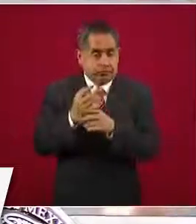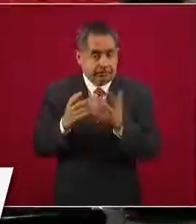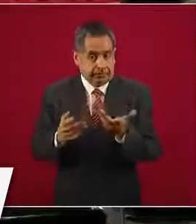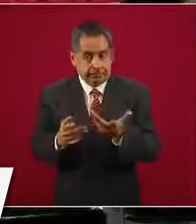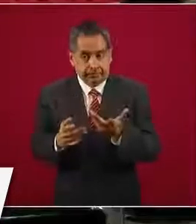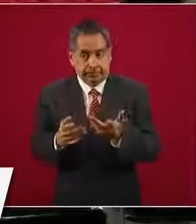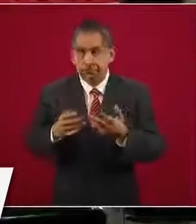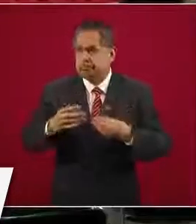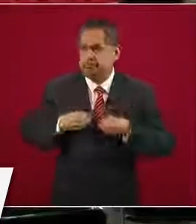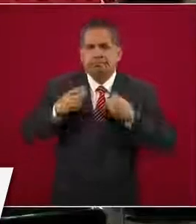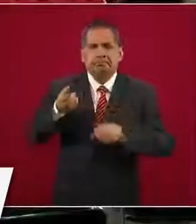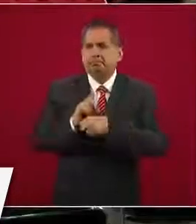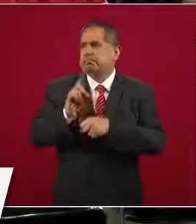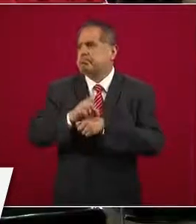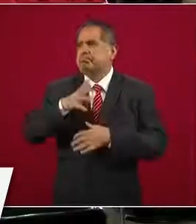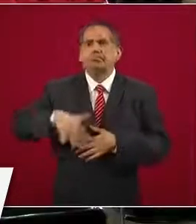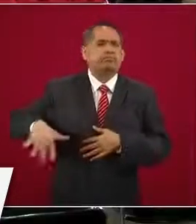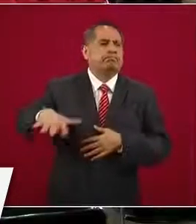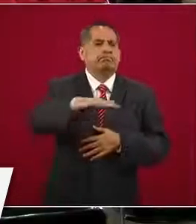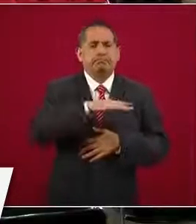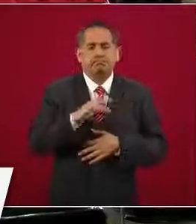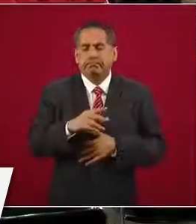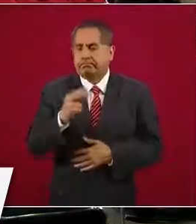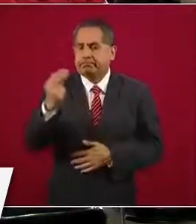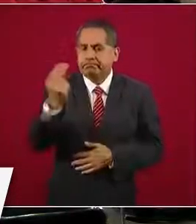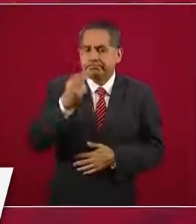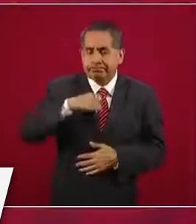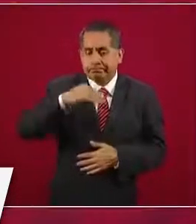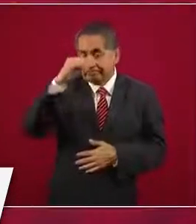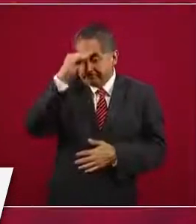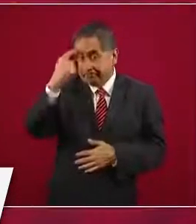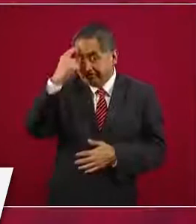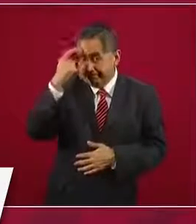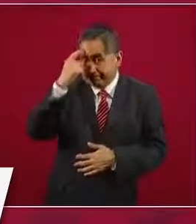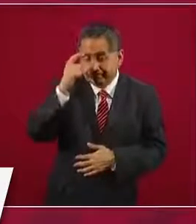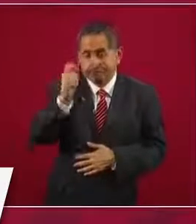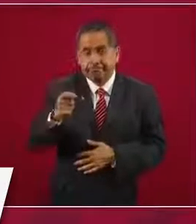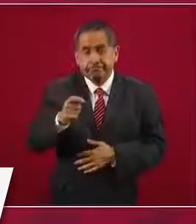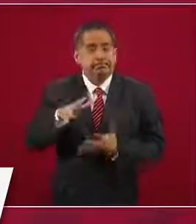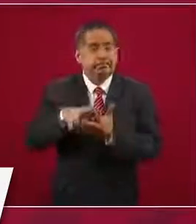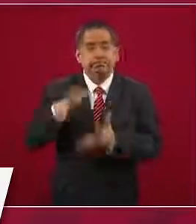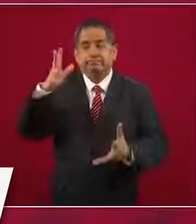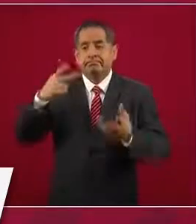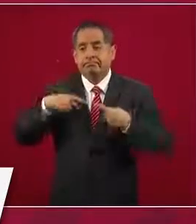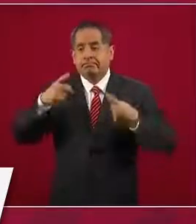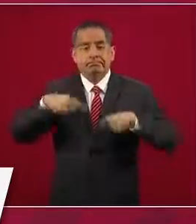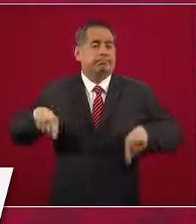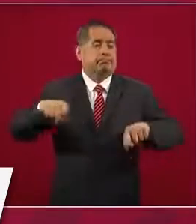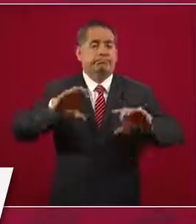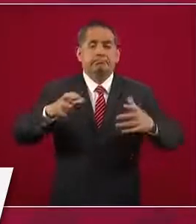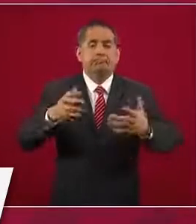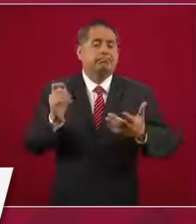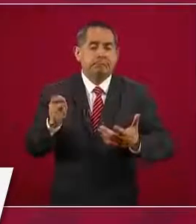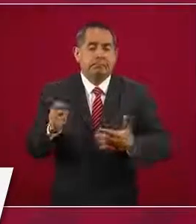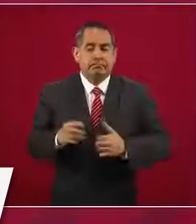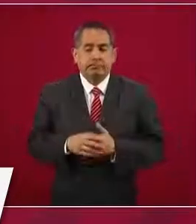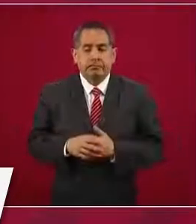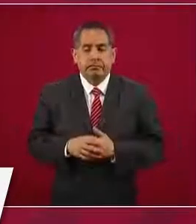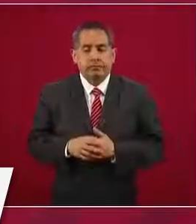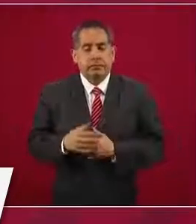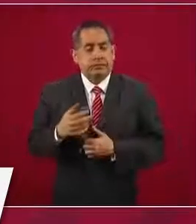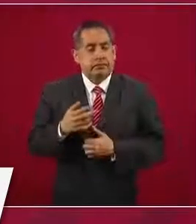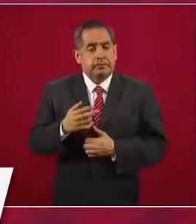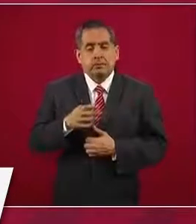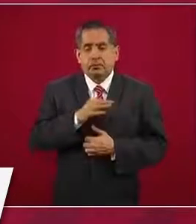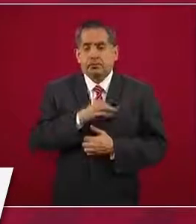si no es en la vida diaria tendríamos que pensar que la gran mayoría de las personas pueden